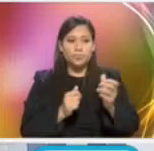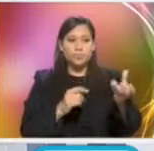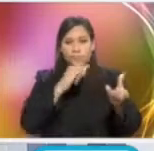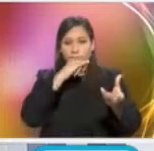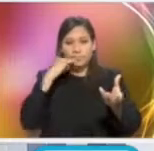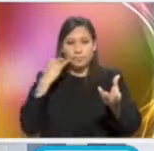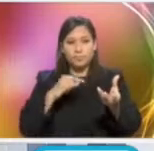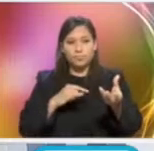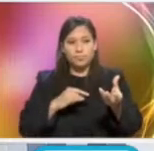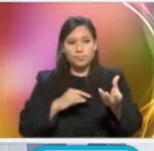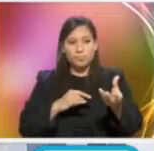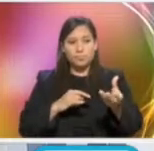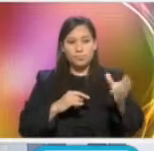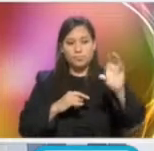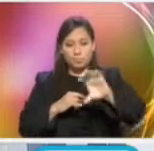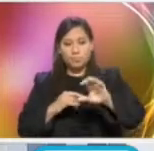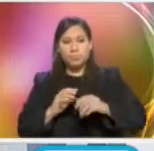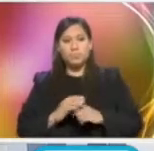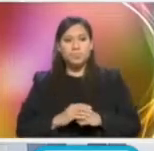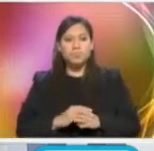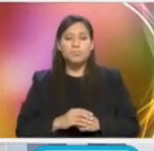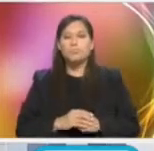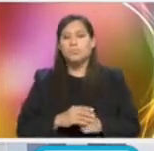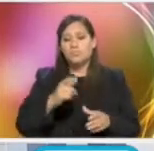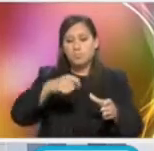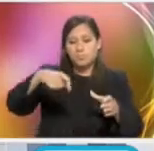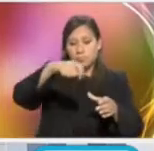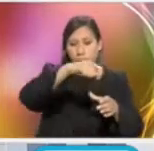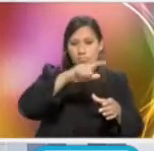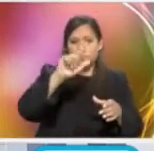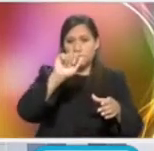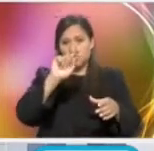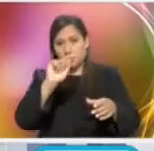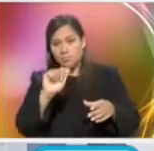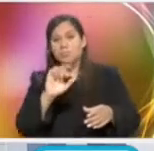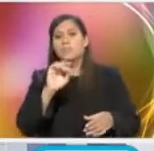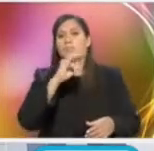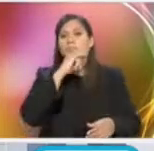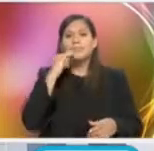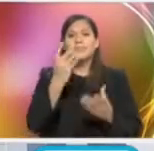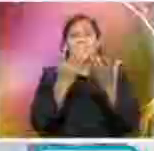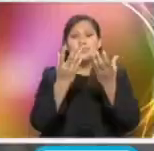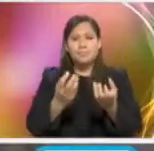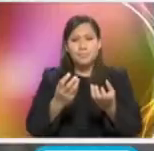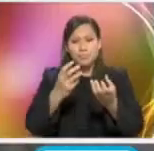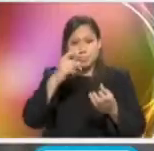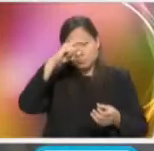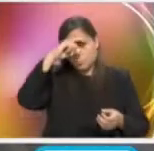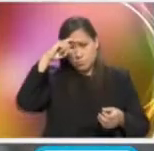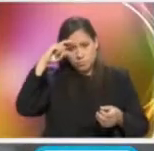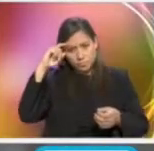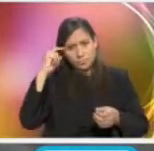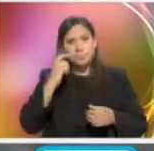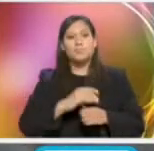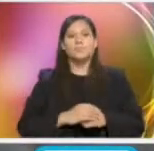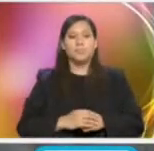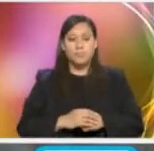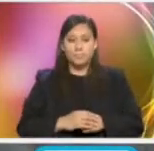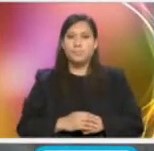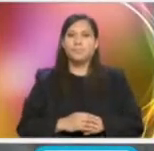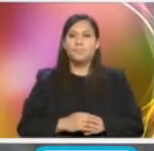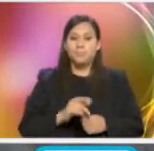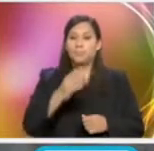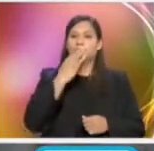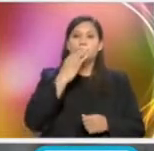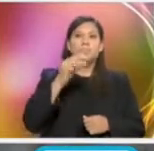señor. tal cual. Chef. Pueden echarle esos de latita o si no hay un chipotle seco ahumado. ¿En Es una delicia,